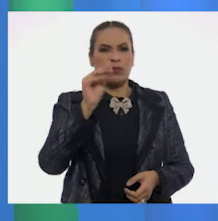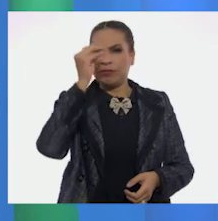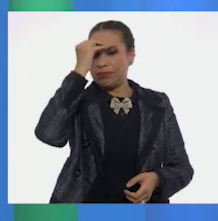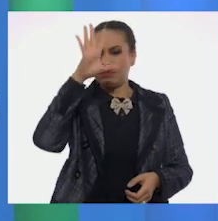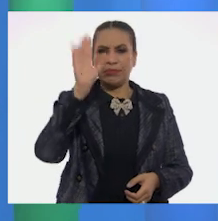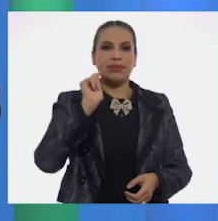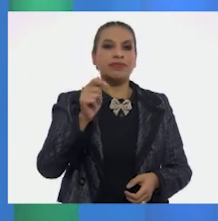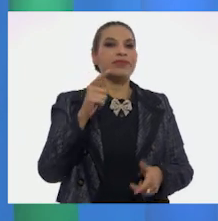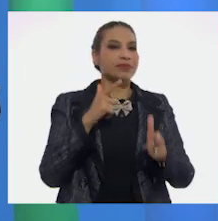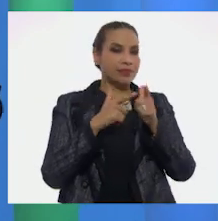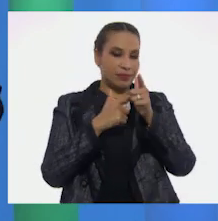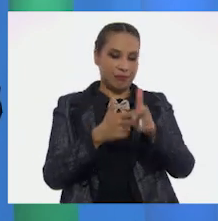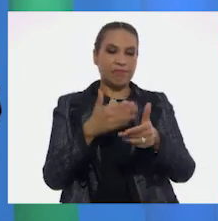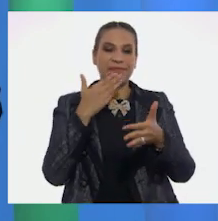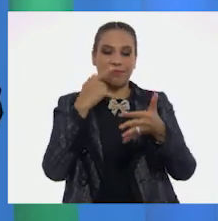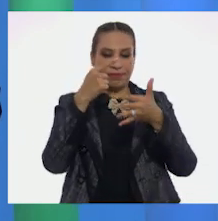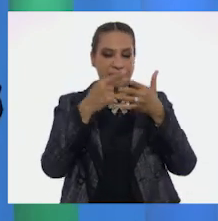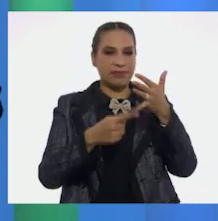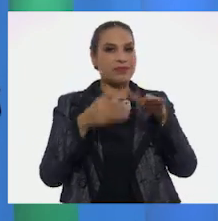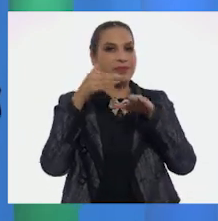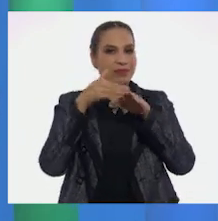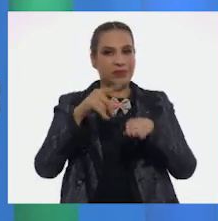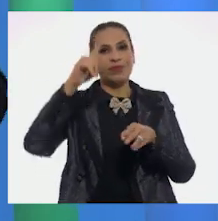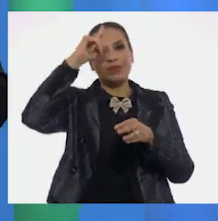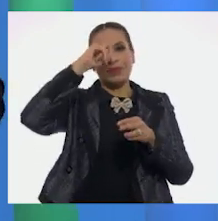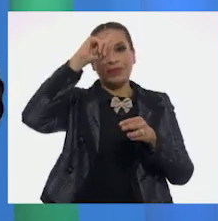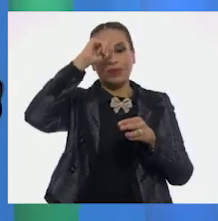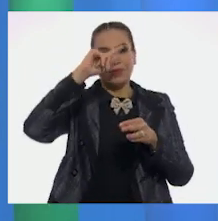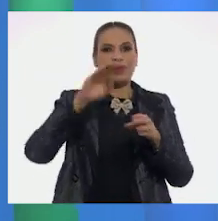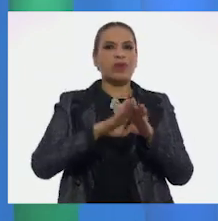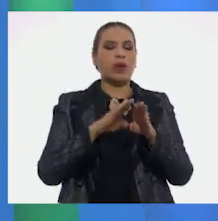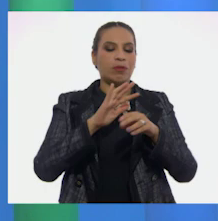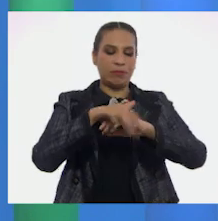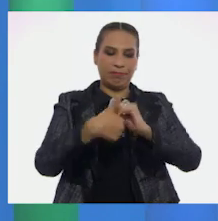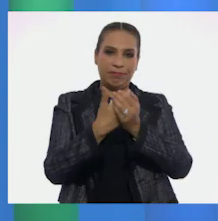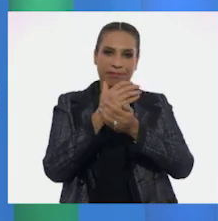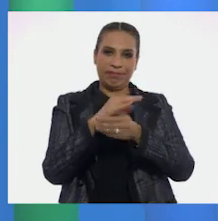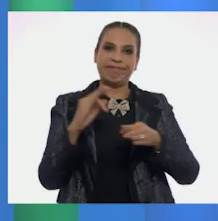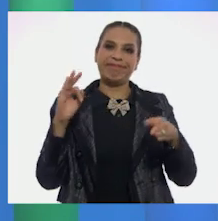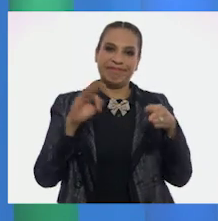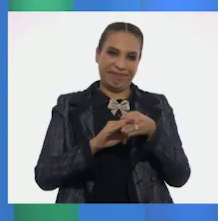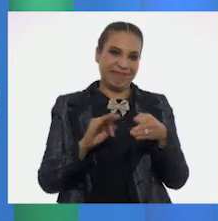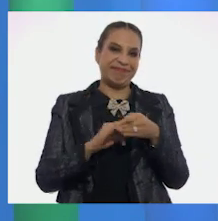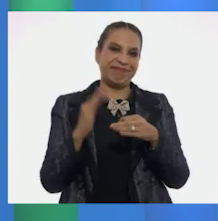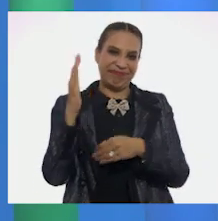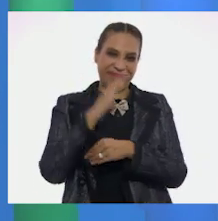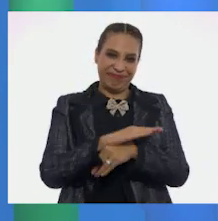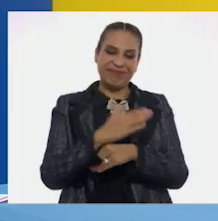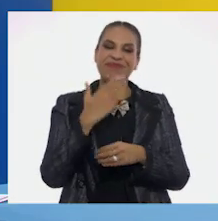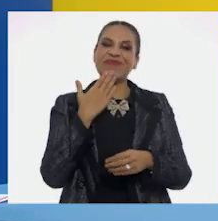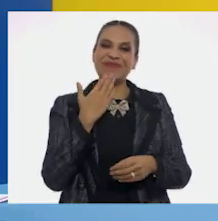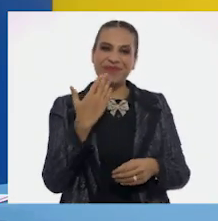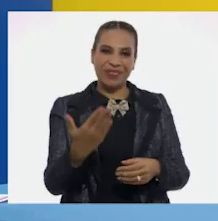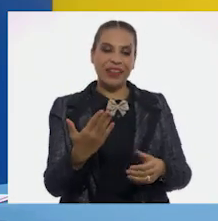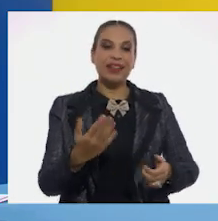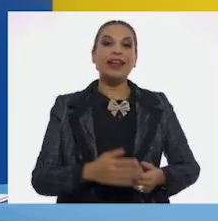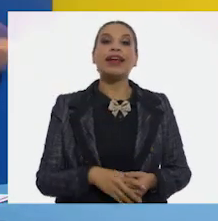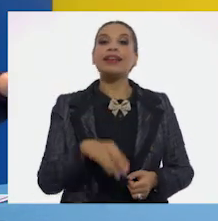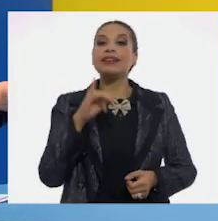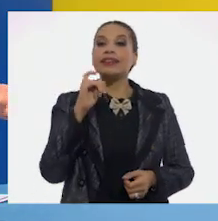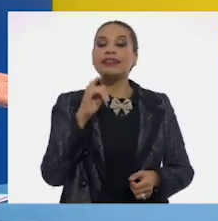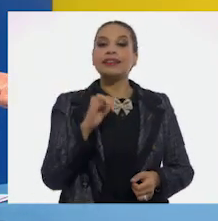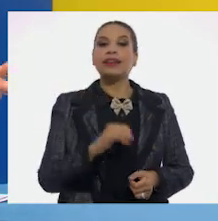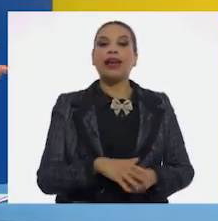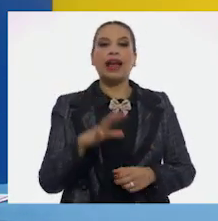que debemos seguir al pie de la letra esos consejos como lavarnos las manos frecuentemente. Muy bien. Sí,